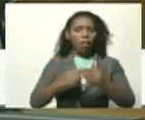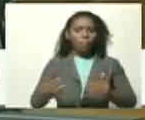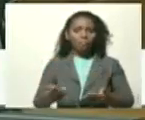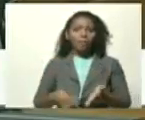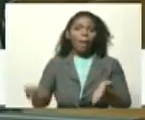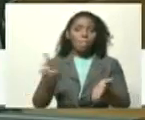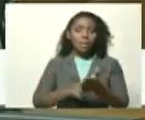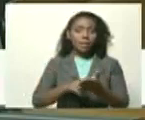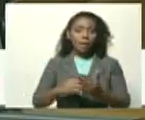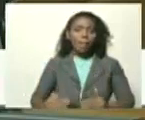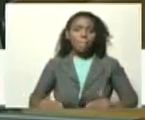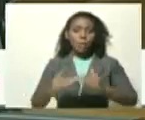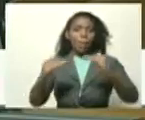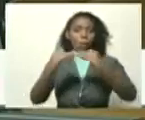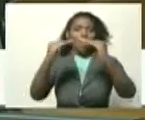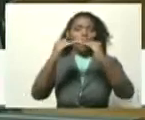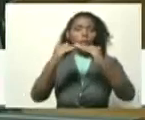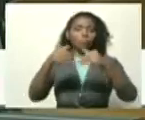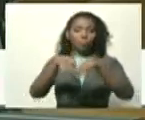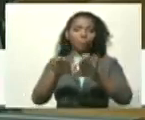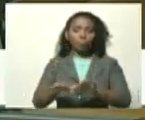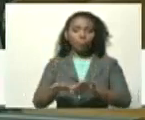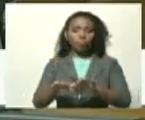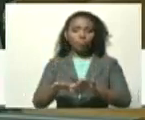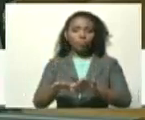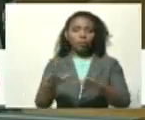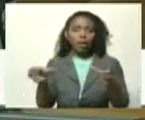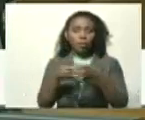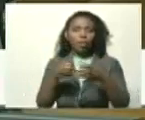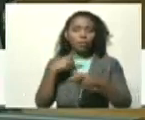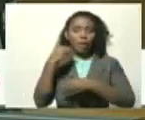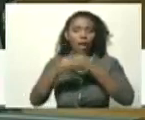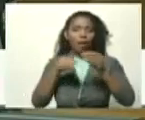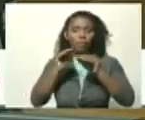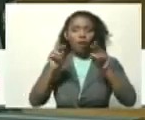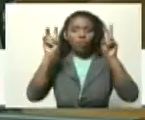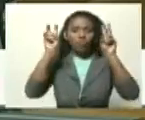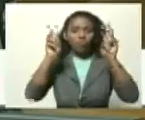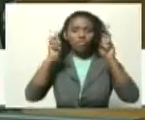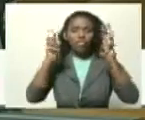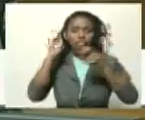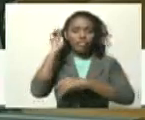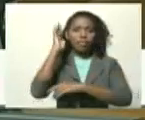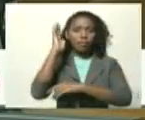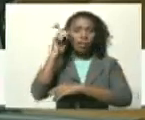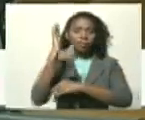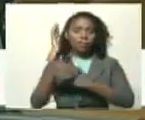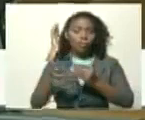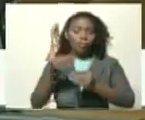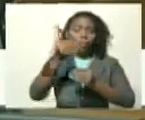se suspenderá la sesión y se convocará para una nueva en las siguientes